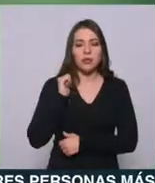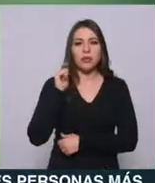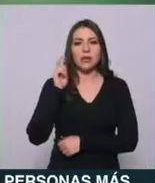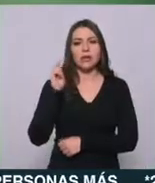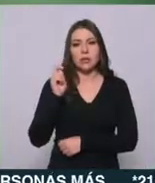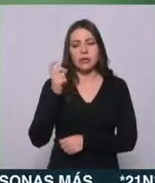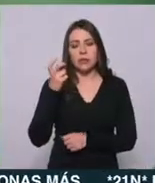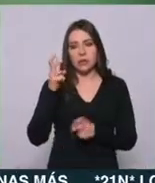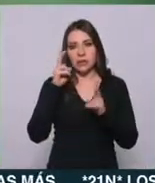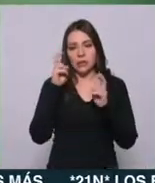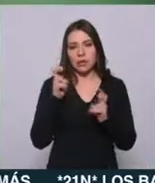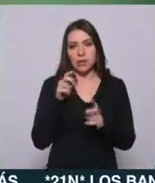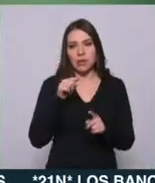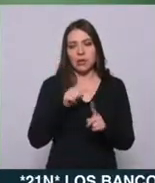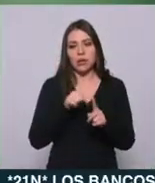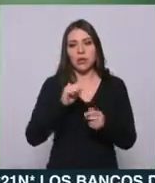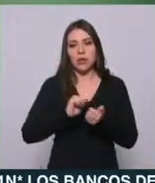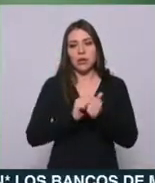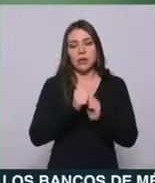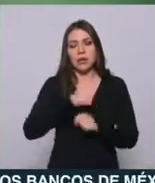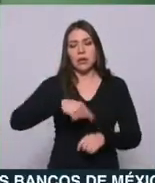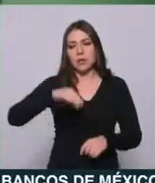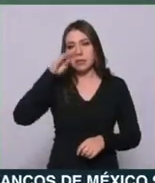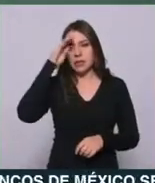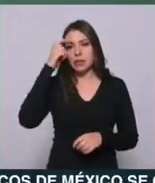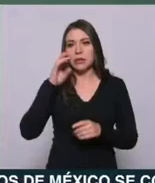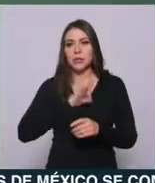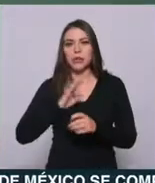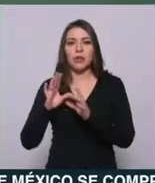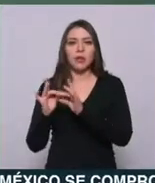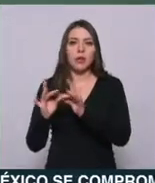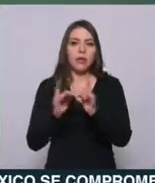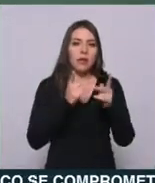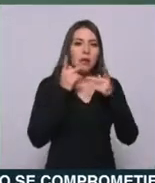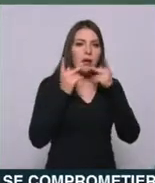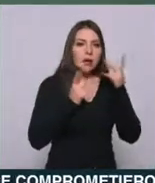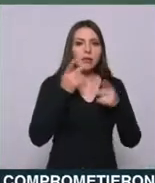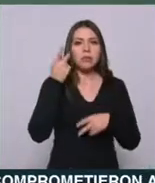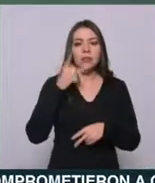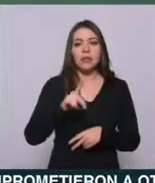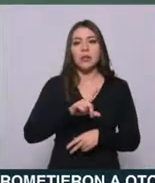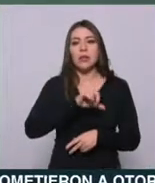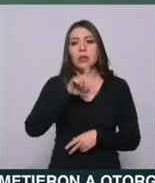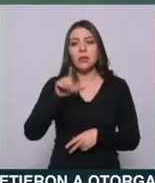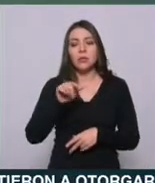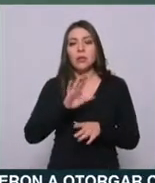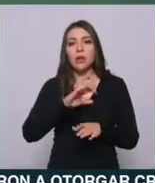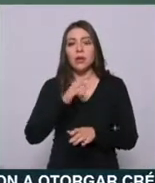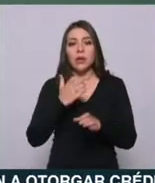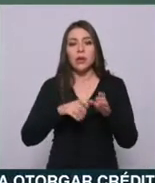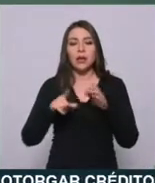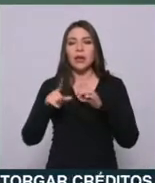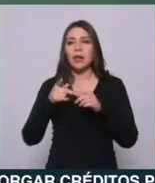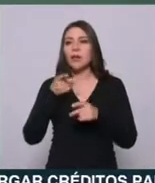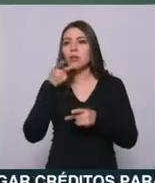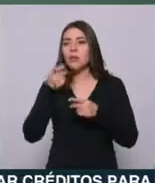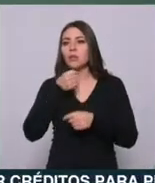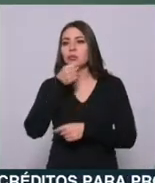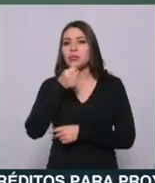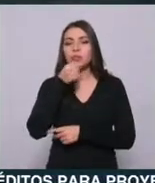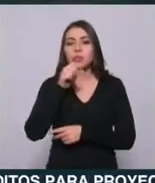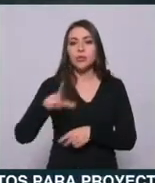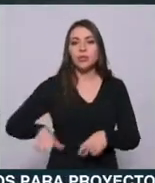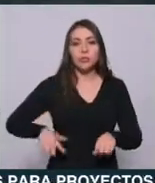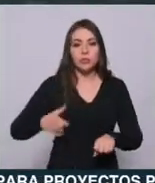sensible que se presta para que haya todo esto. Pero bueno, un poco después de la rueda de prensa del